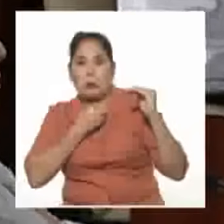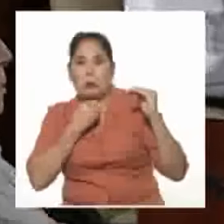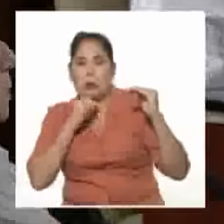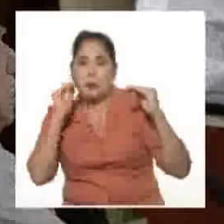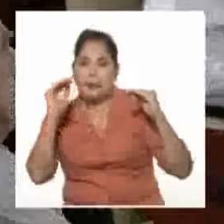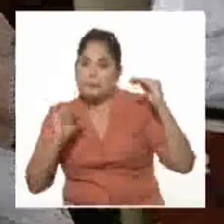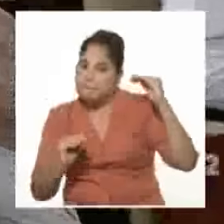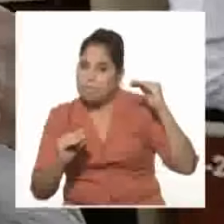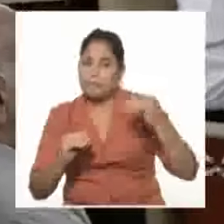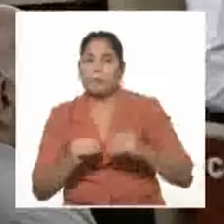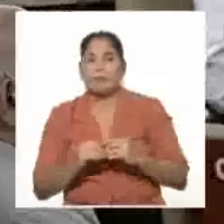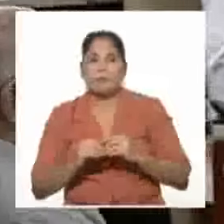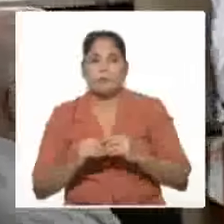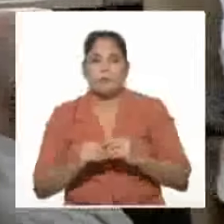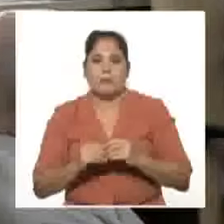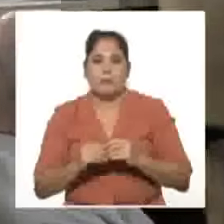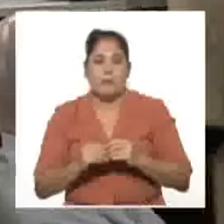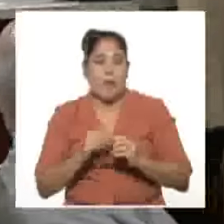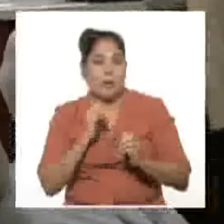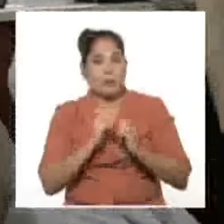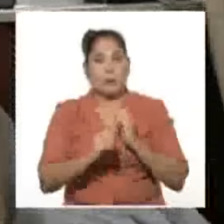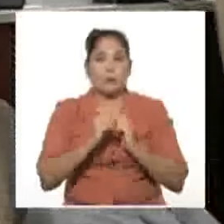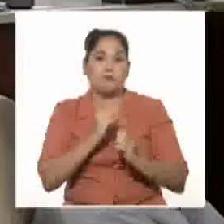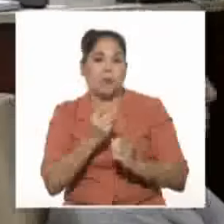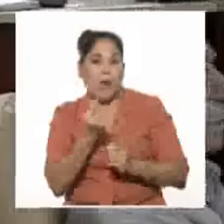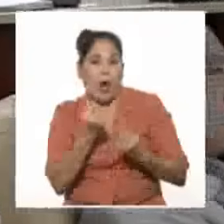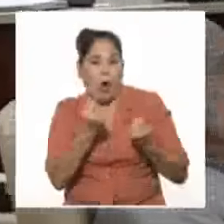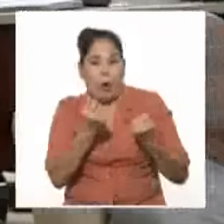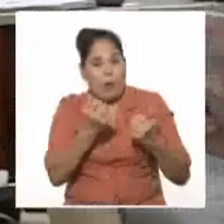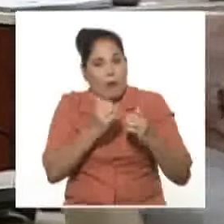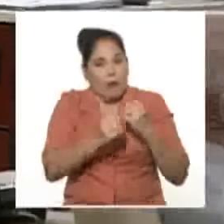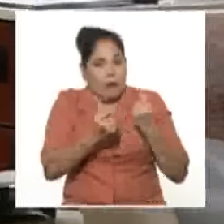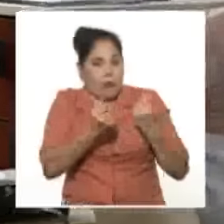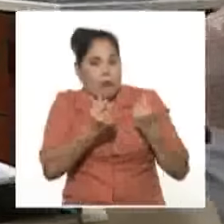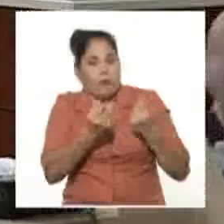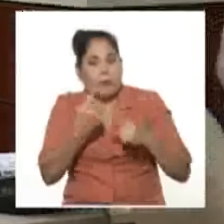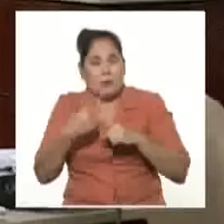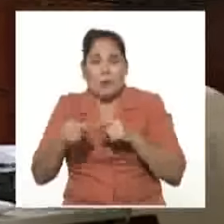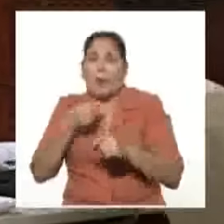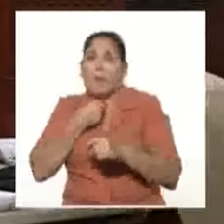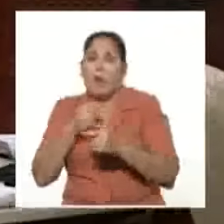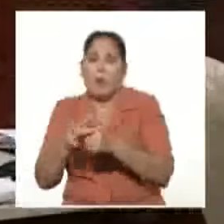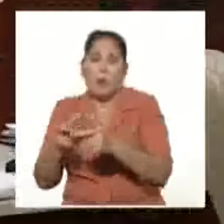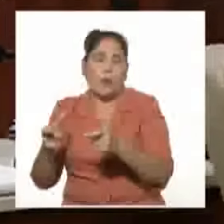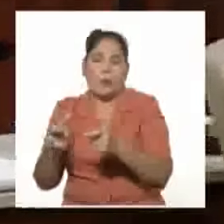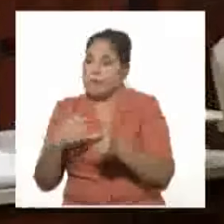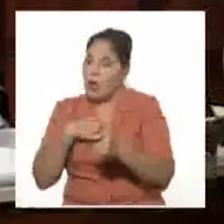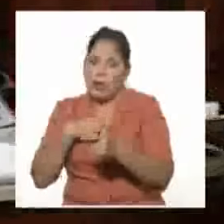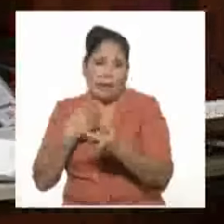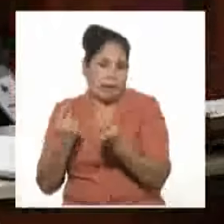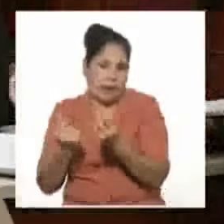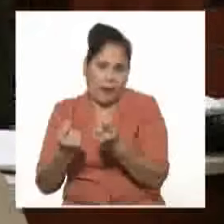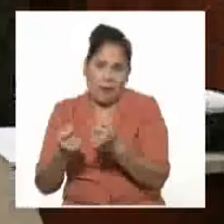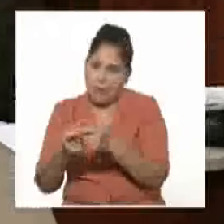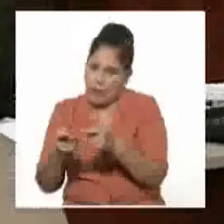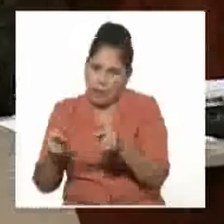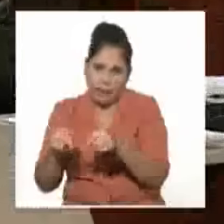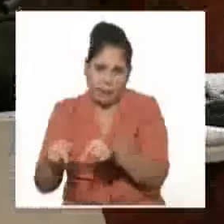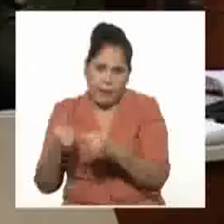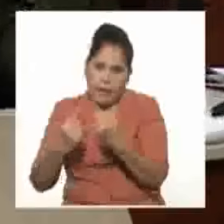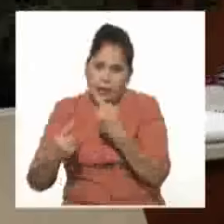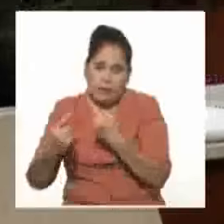algunos incluso presumiendo de su estatus económico, mientras la mayoría no logra solventar totalmente